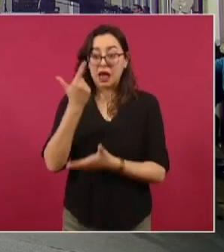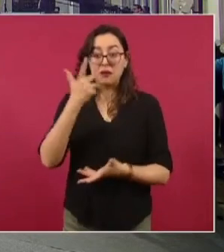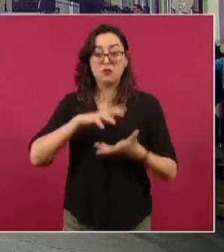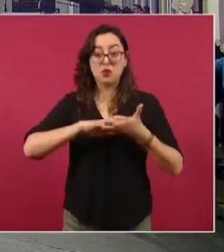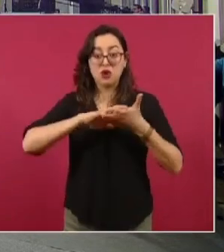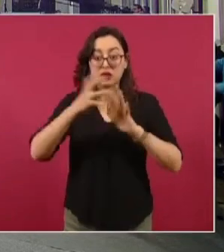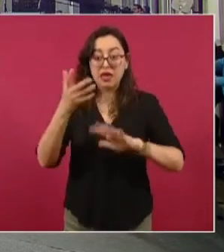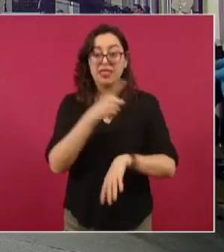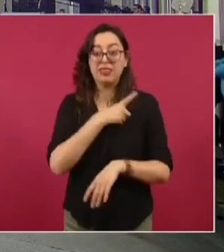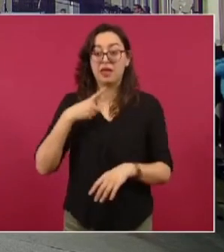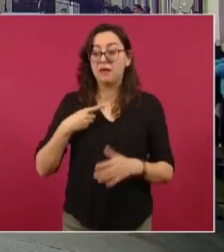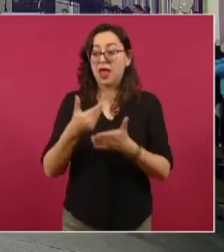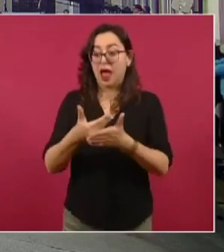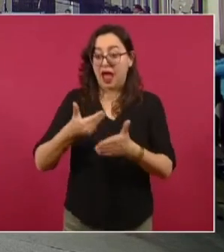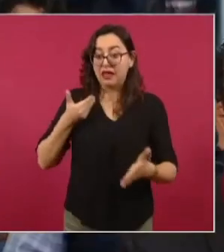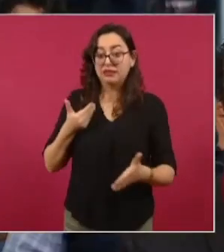violencia